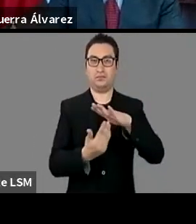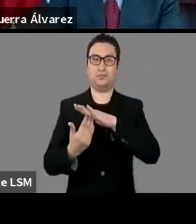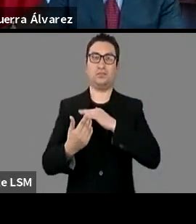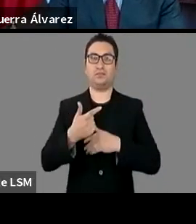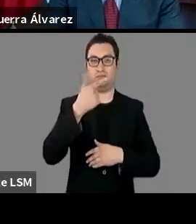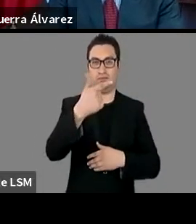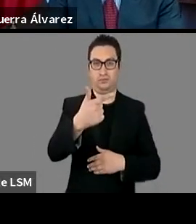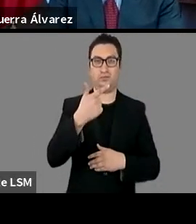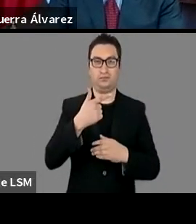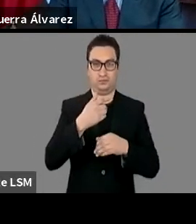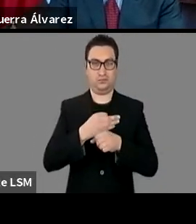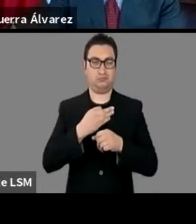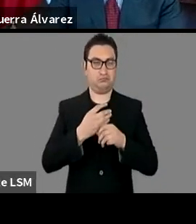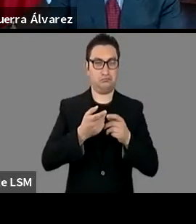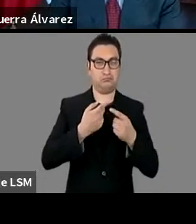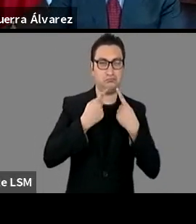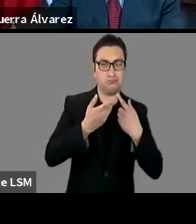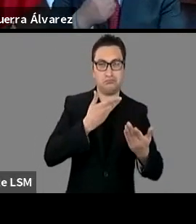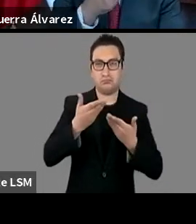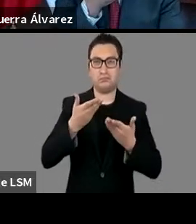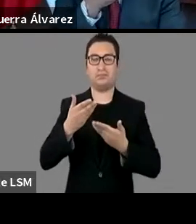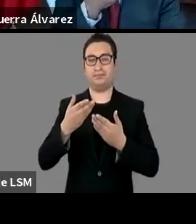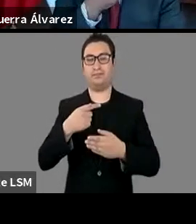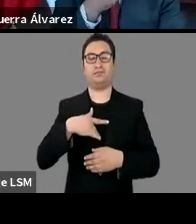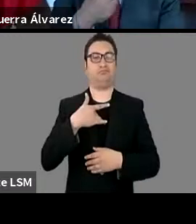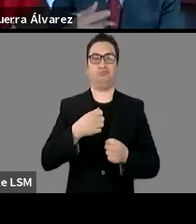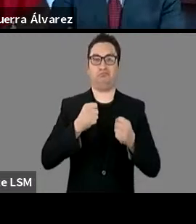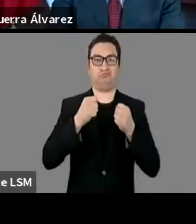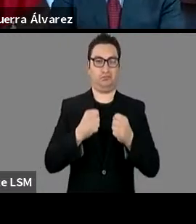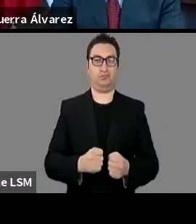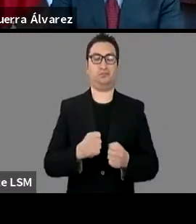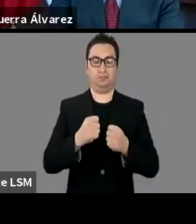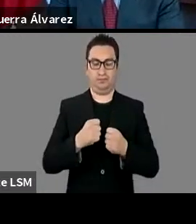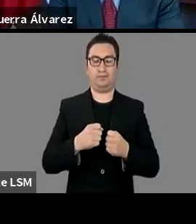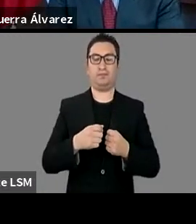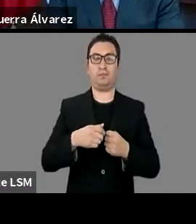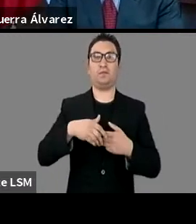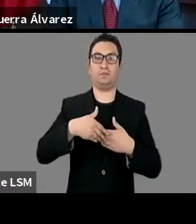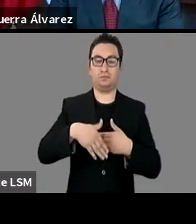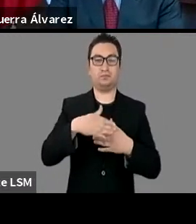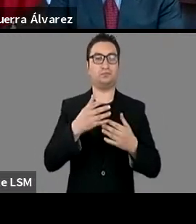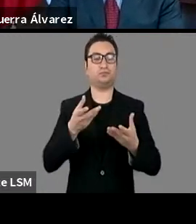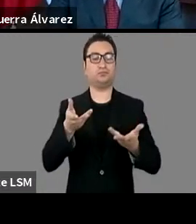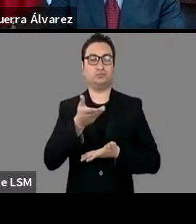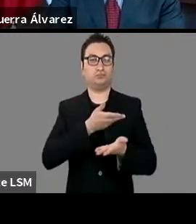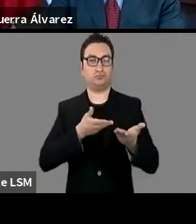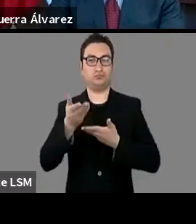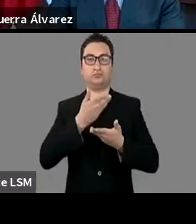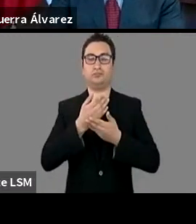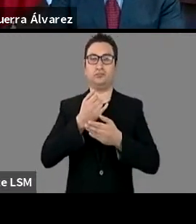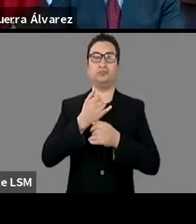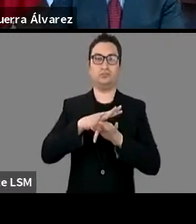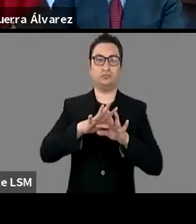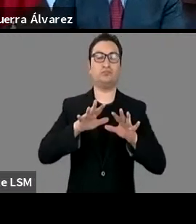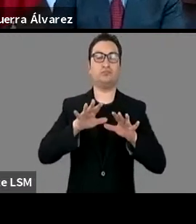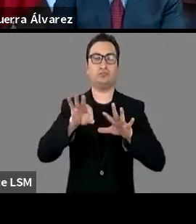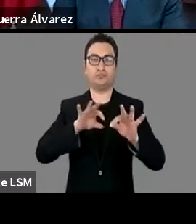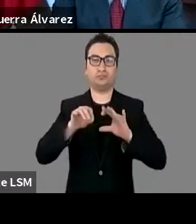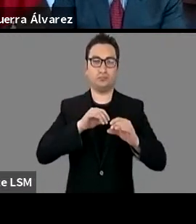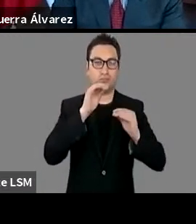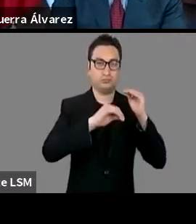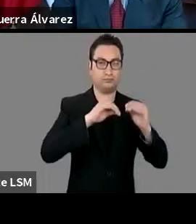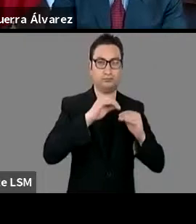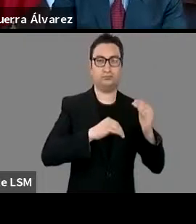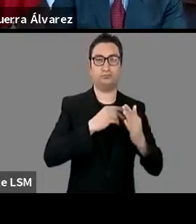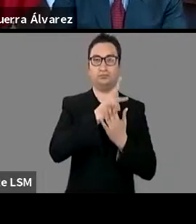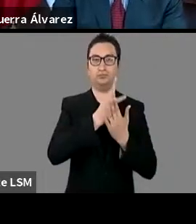aportar elementos útiles para la elaboración e implementación de políticas públicas que propicien de manera efectiva el